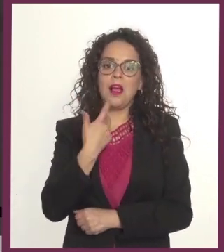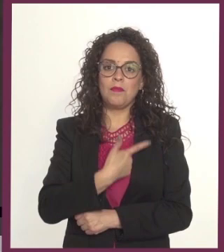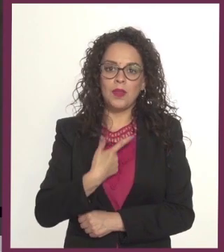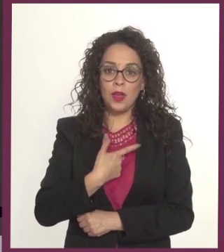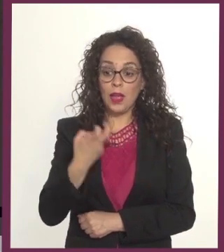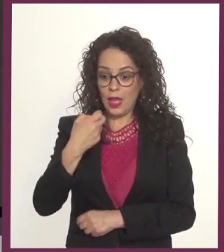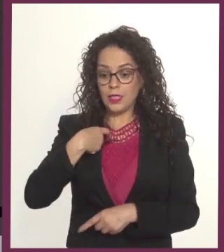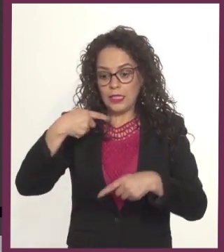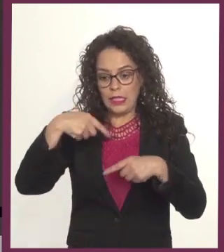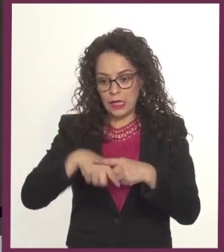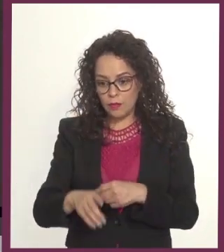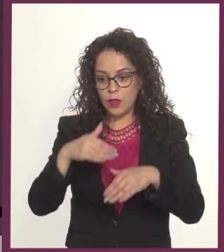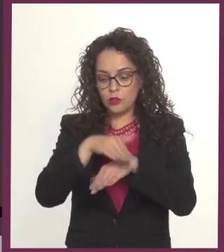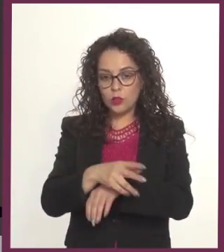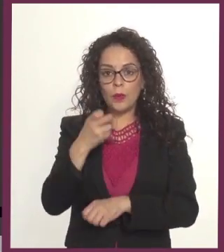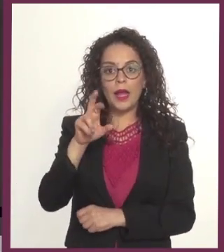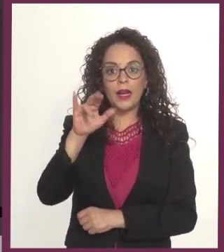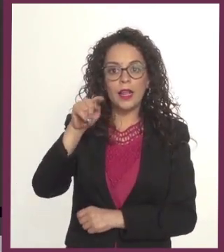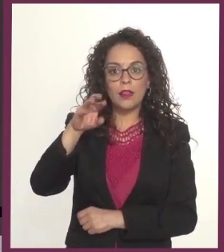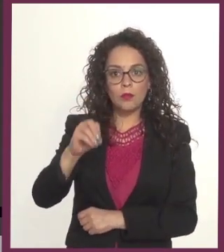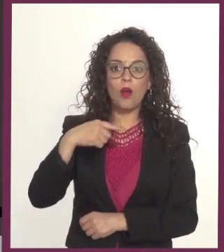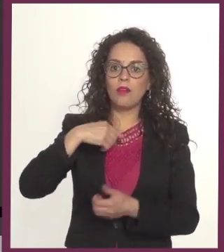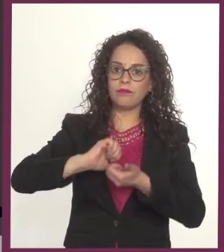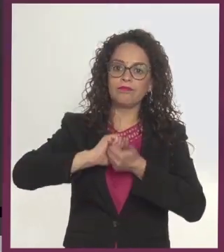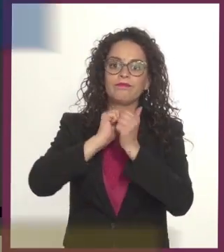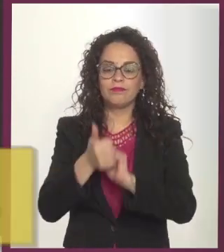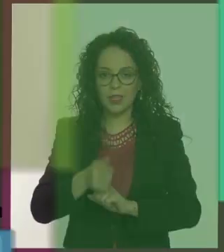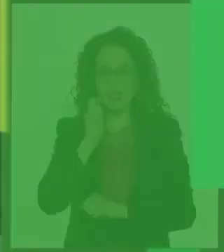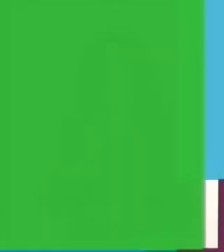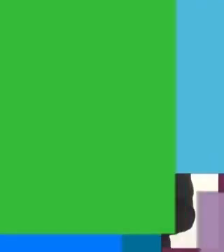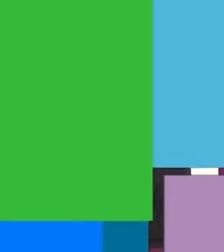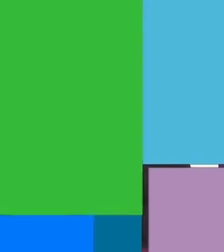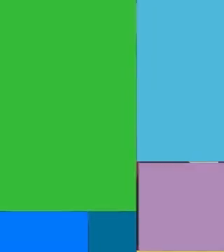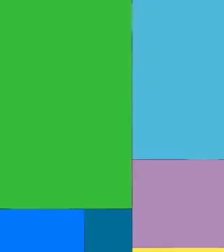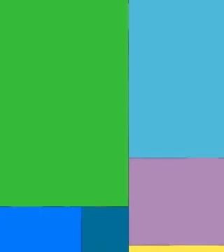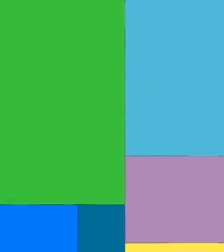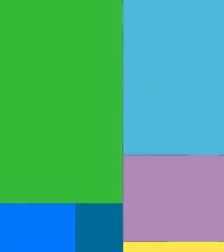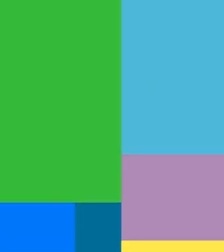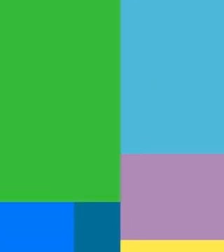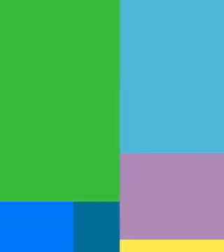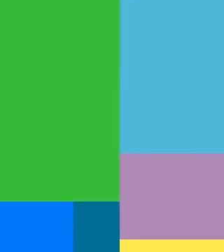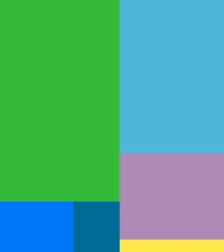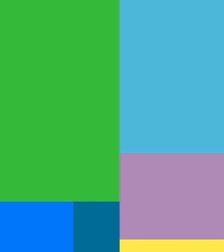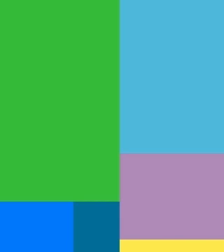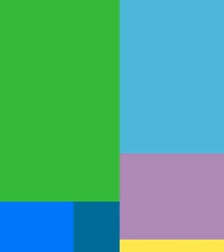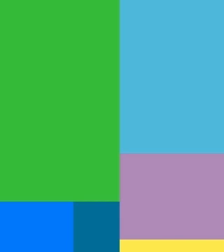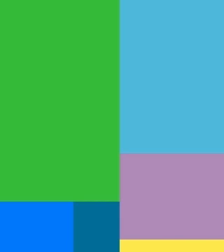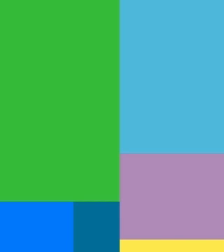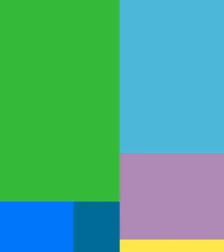sonaba. Entonces empecé a hacer las rimas sobre esos ritmos y me convertí en rapero.